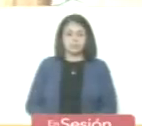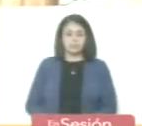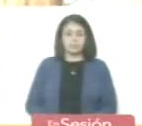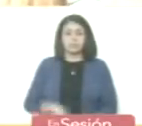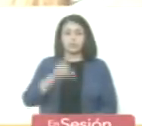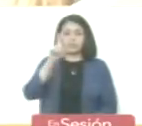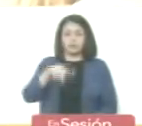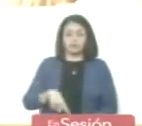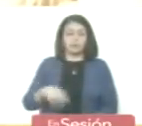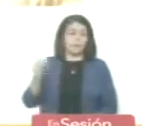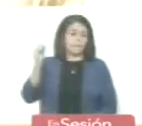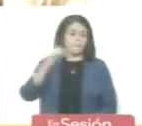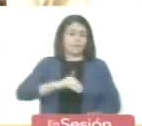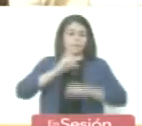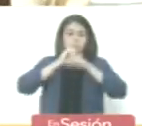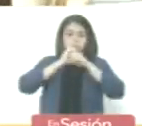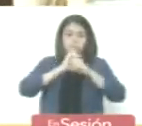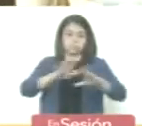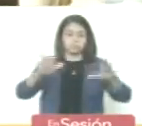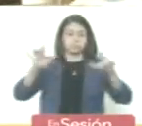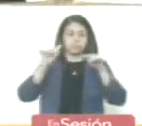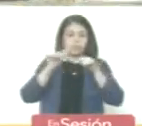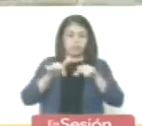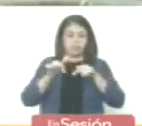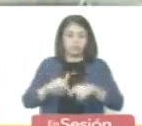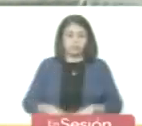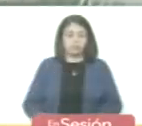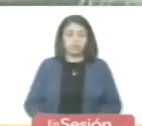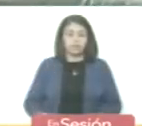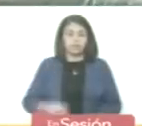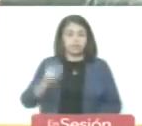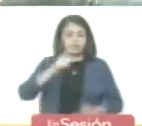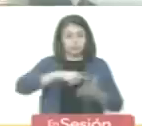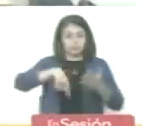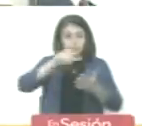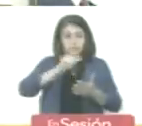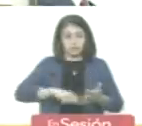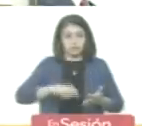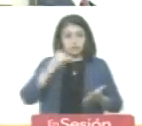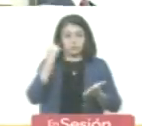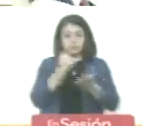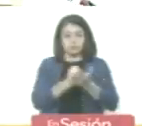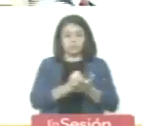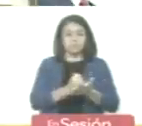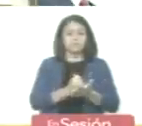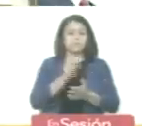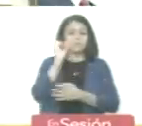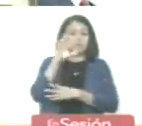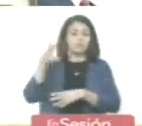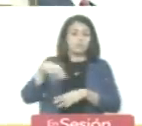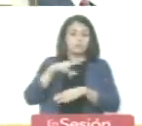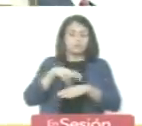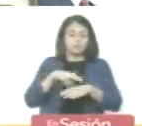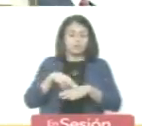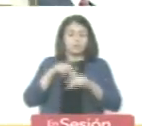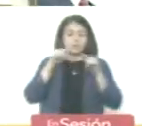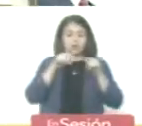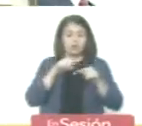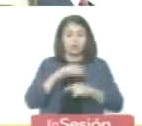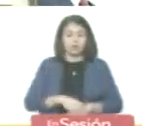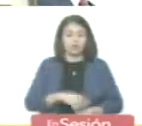y dar máxima difusión del mismo. Dado, firmado y sellado en el Palacio Federal